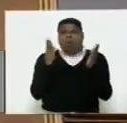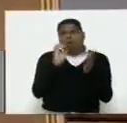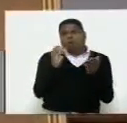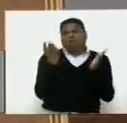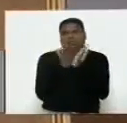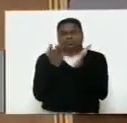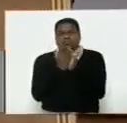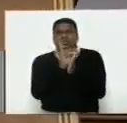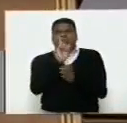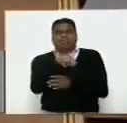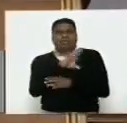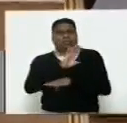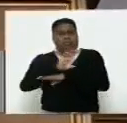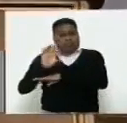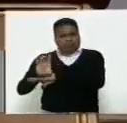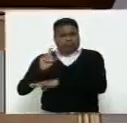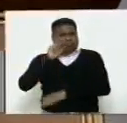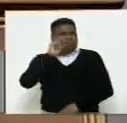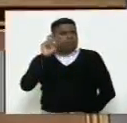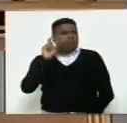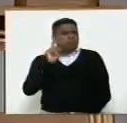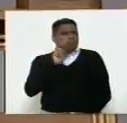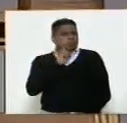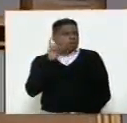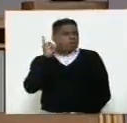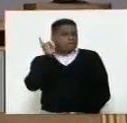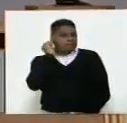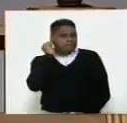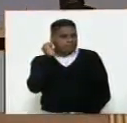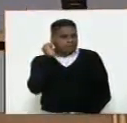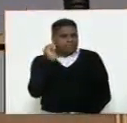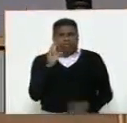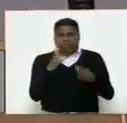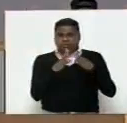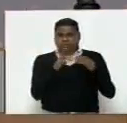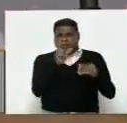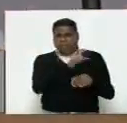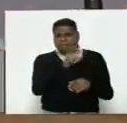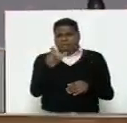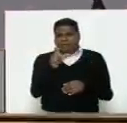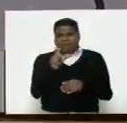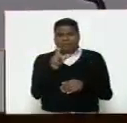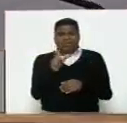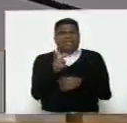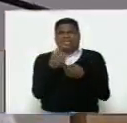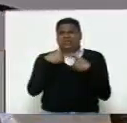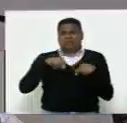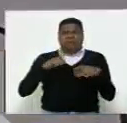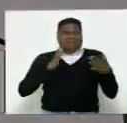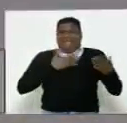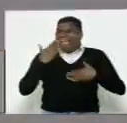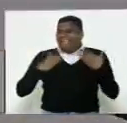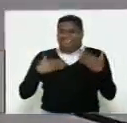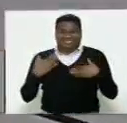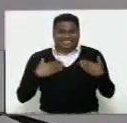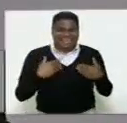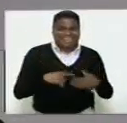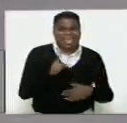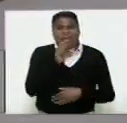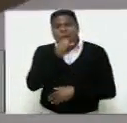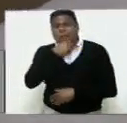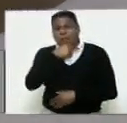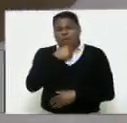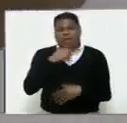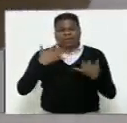mujer sale en estado, como se dice popularmente, todo el mundo sale en estado. El marido, la mamá, los abuelos, los